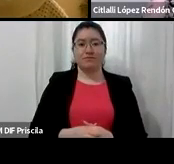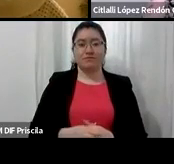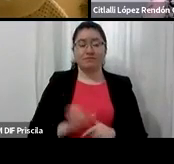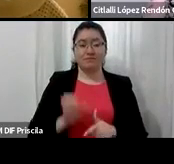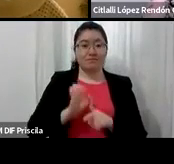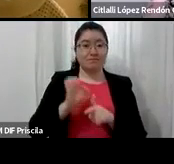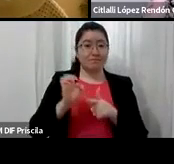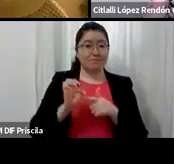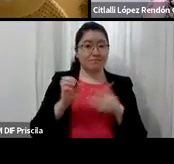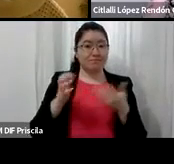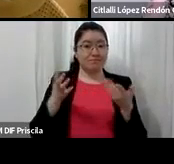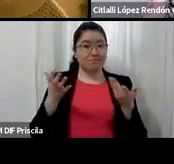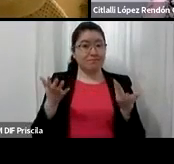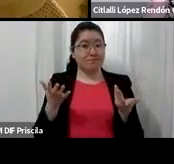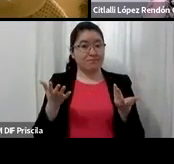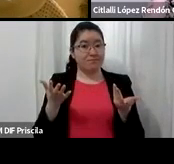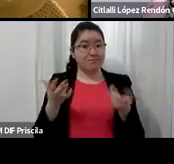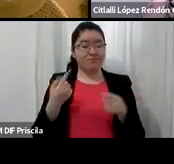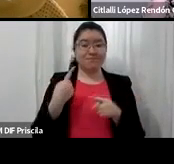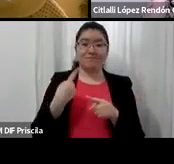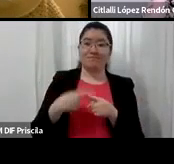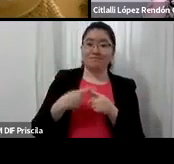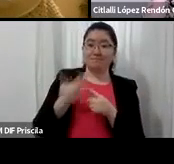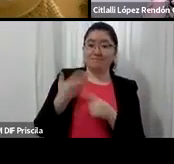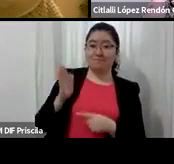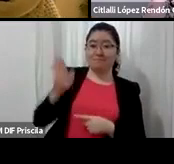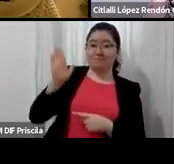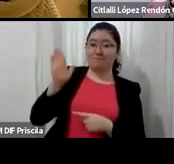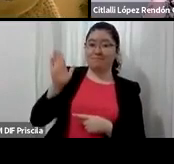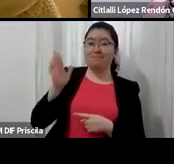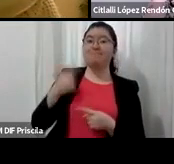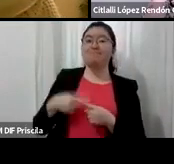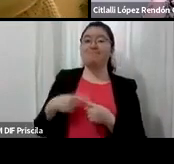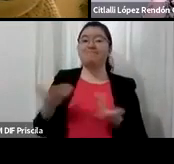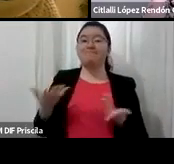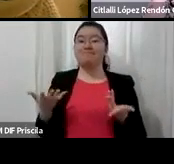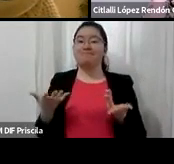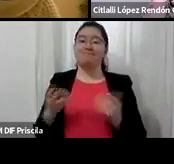Entonces, ¿quién nos gustaría empezar a compartir?